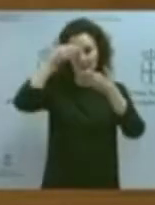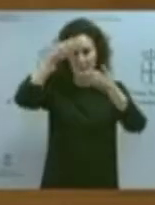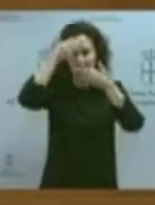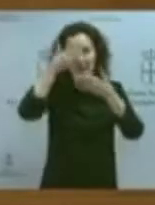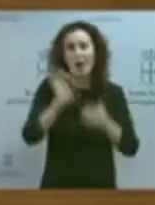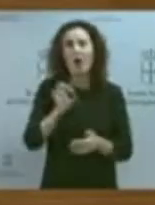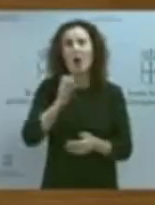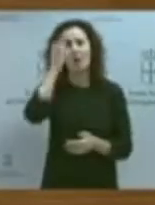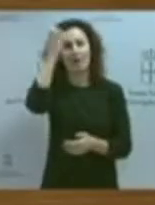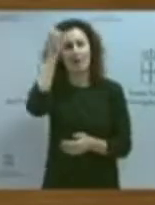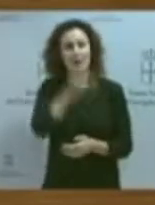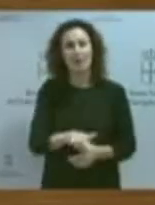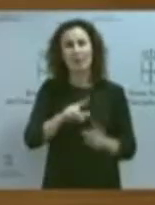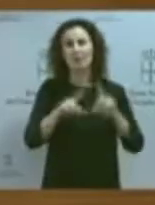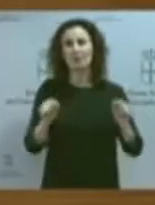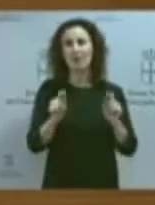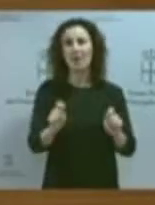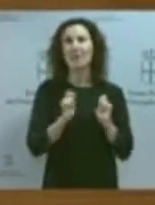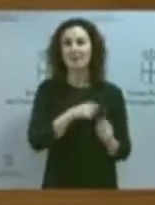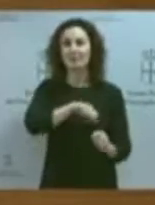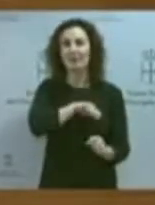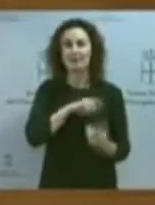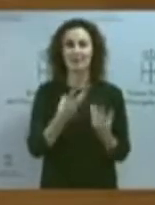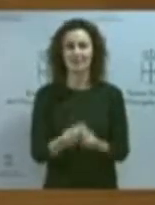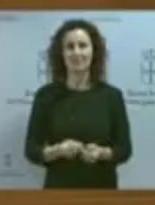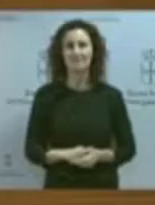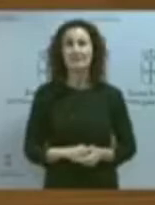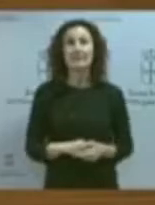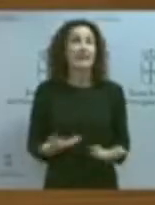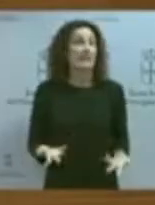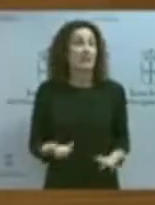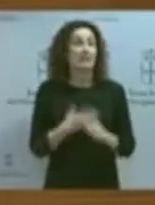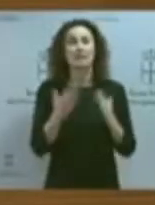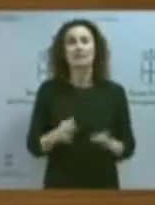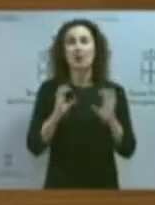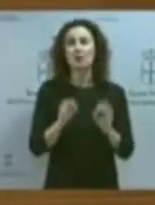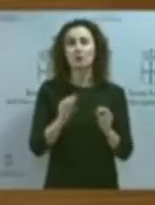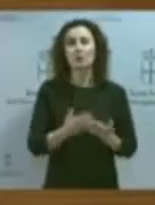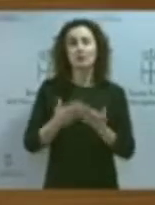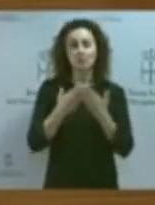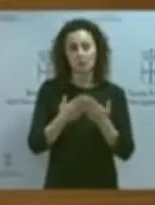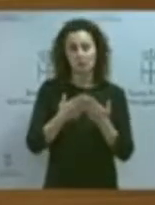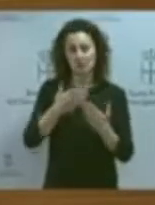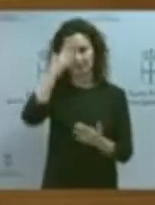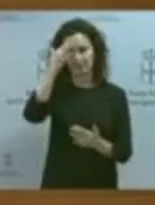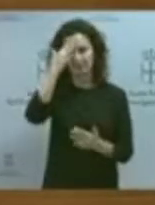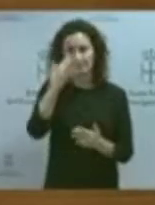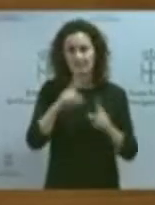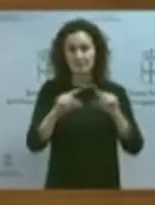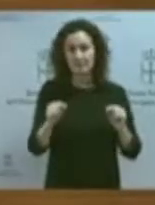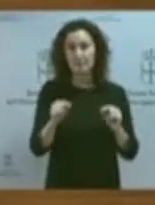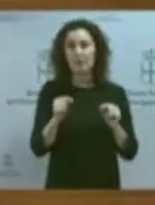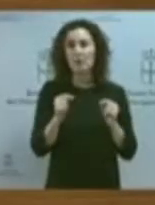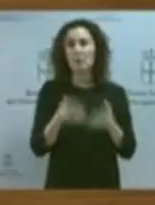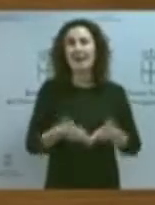España. En fin, como dice el filólogo asturiano David Guardado, ¿cómo no se va a sentir grandón un pueblo al que le cuentan que